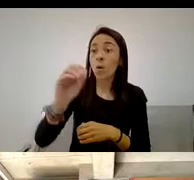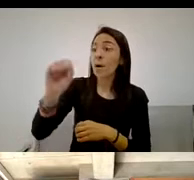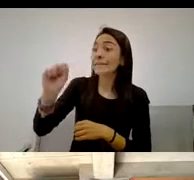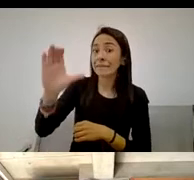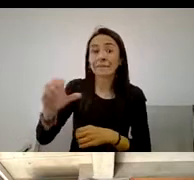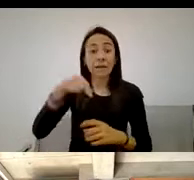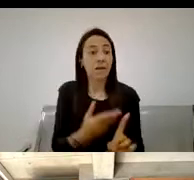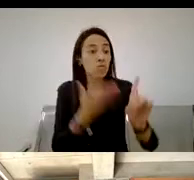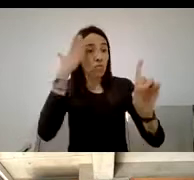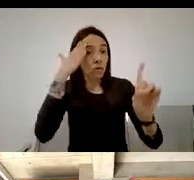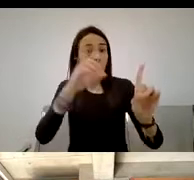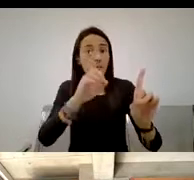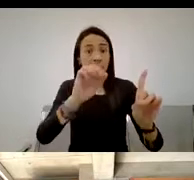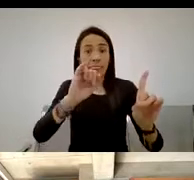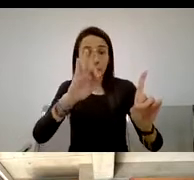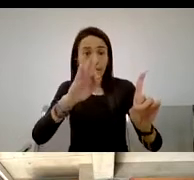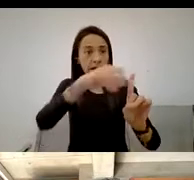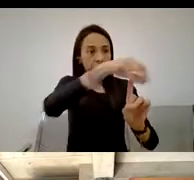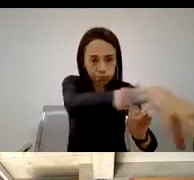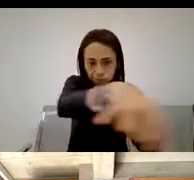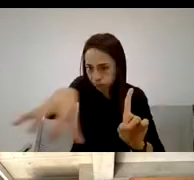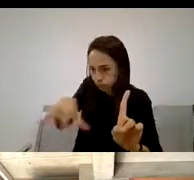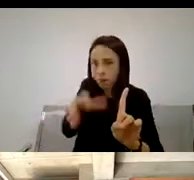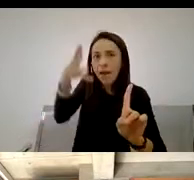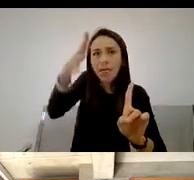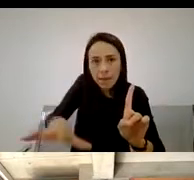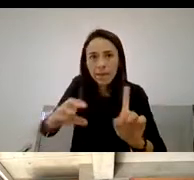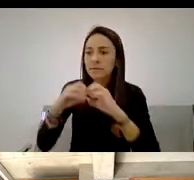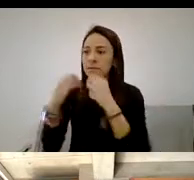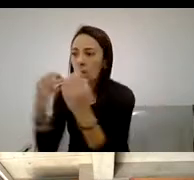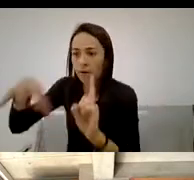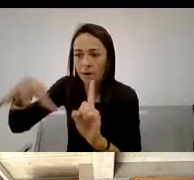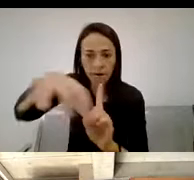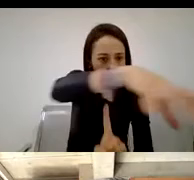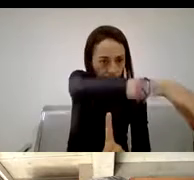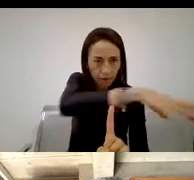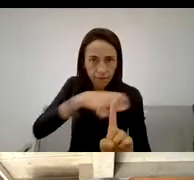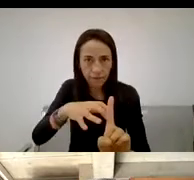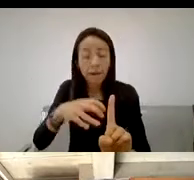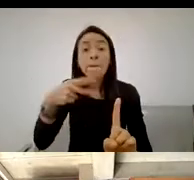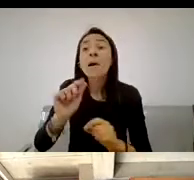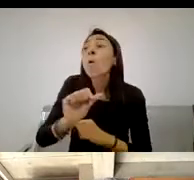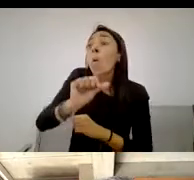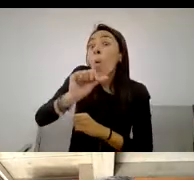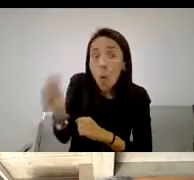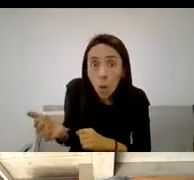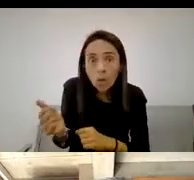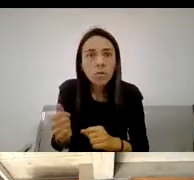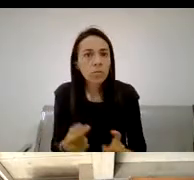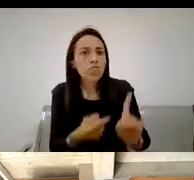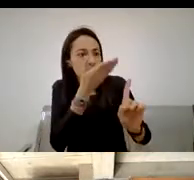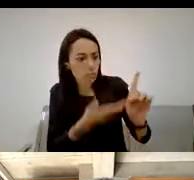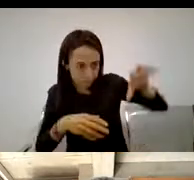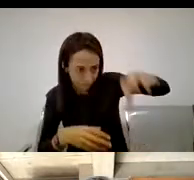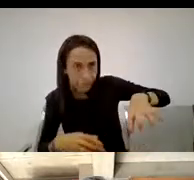el país y que haya muchísimas organizaciones que son más grandes que cada DIF estatal o que